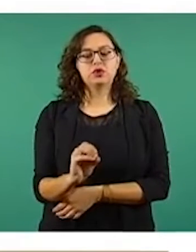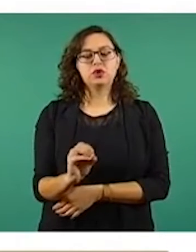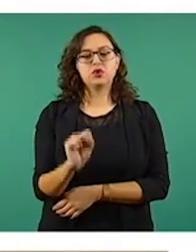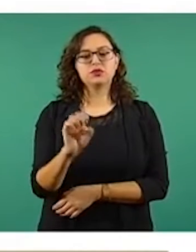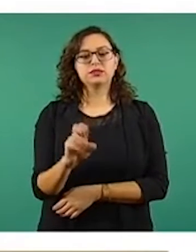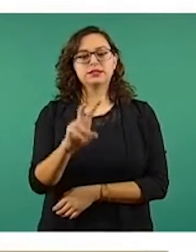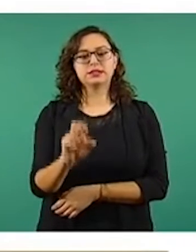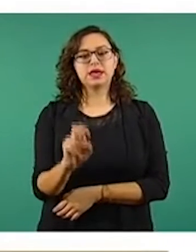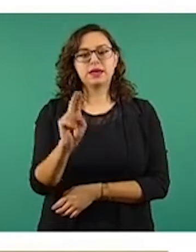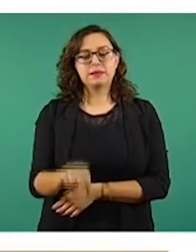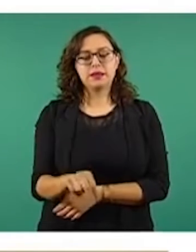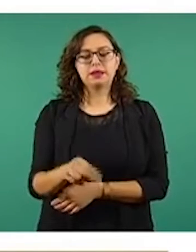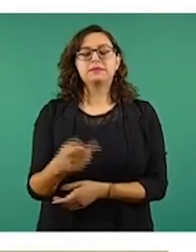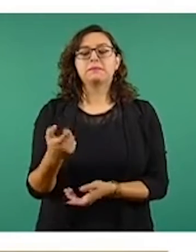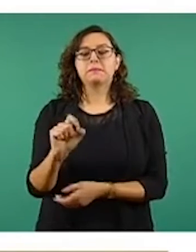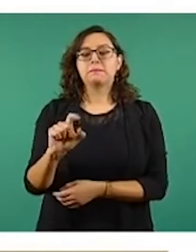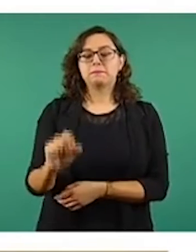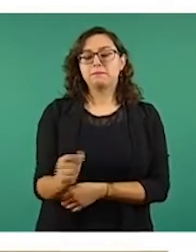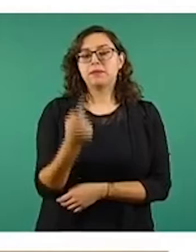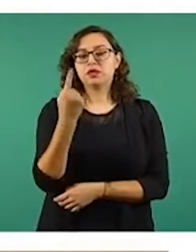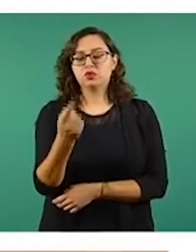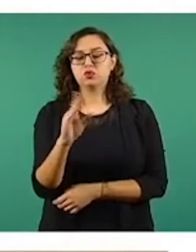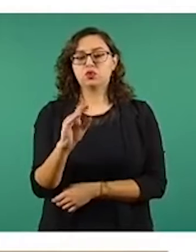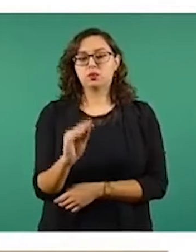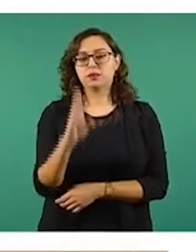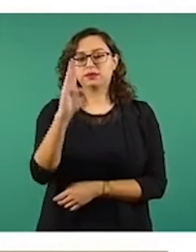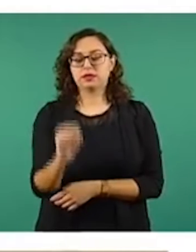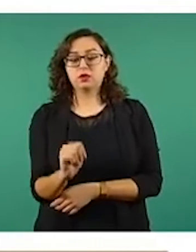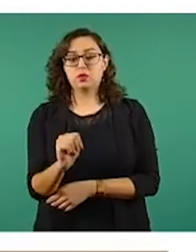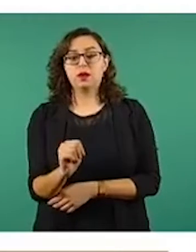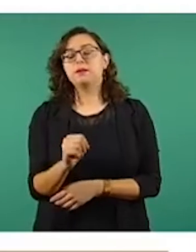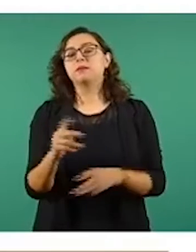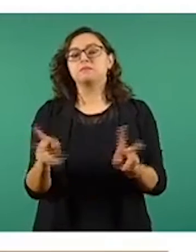$21.99 por litro, con un margen, estos angelitos, de